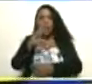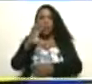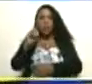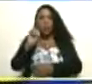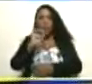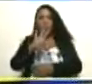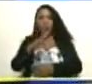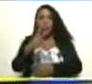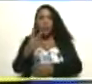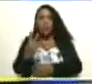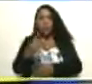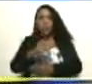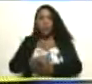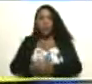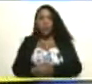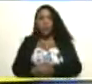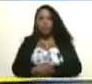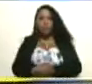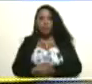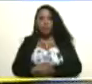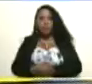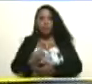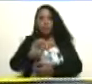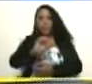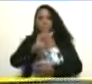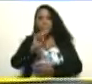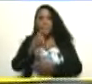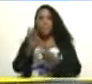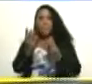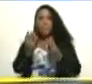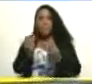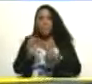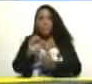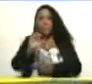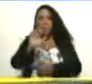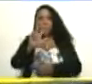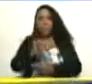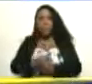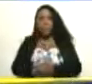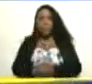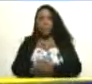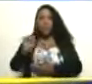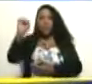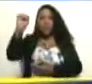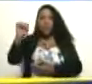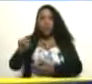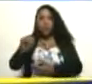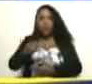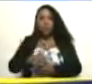38.542. Pregunta número 3. Por el sí.